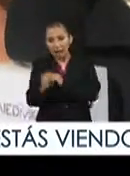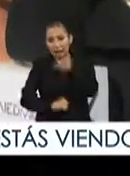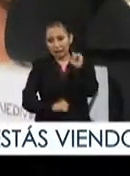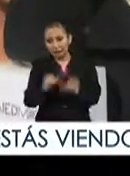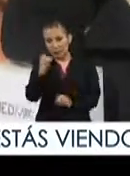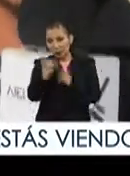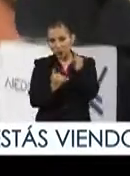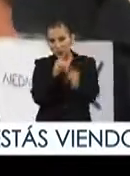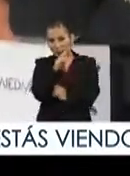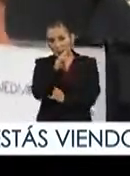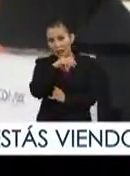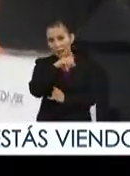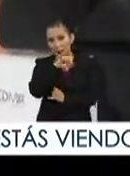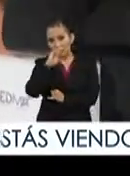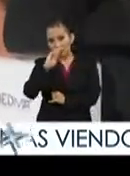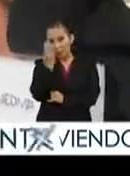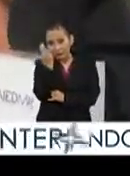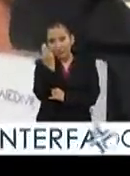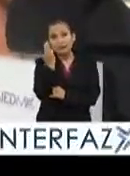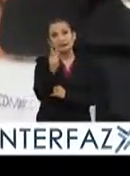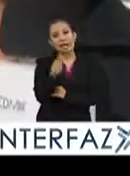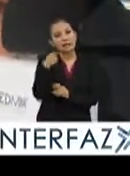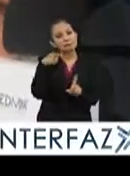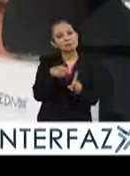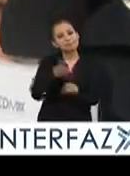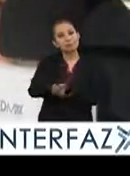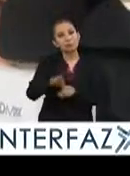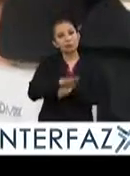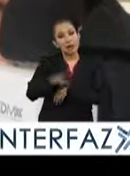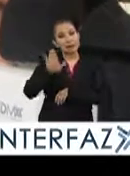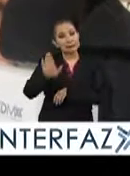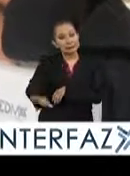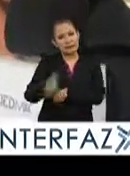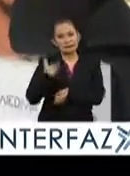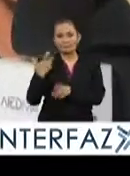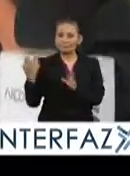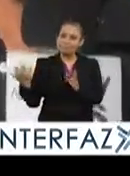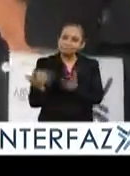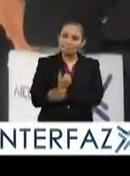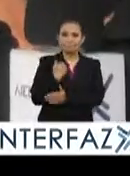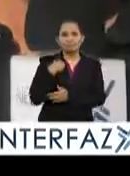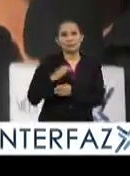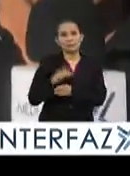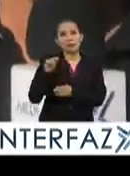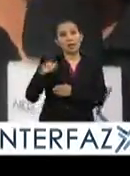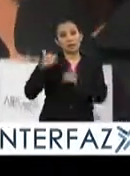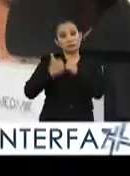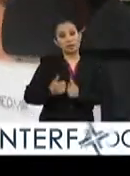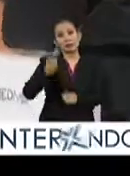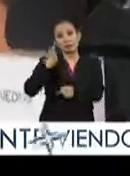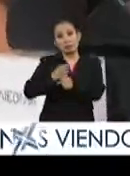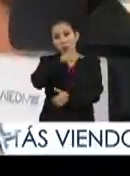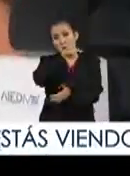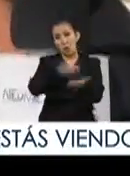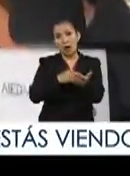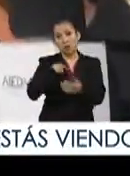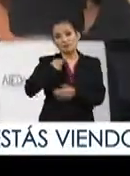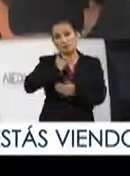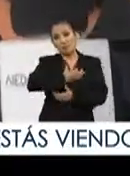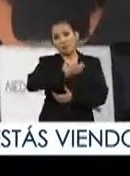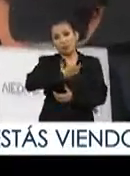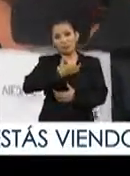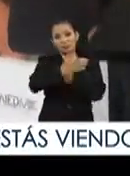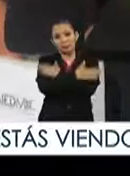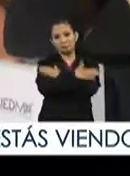actividad de estos Juegos Panamericanos Universitarios en los que Brasil será el gran ganador y se quedará con la primera posición del medallero. Jorge,